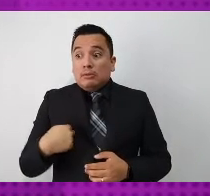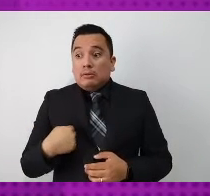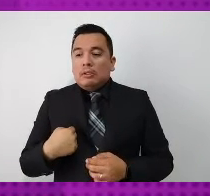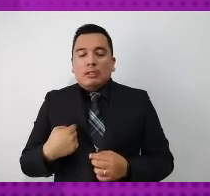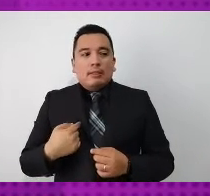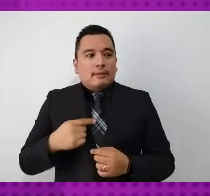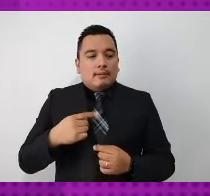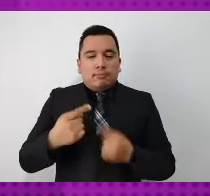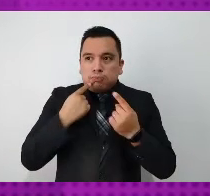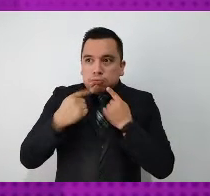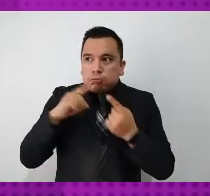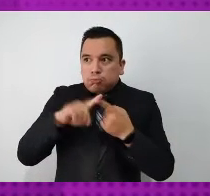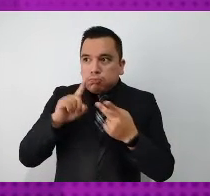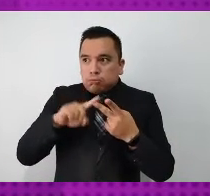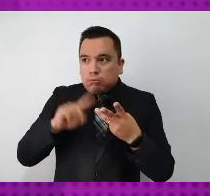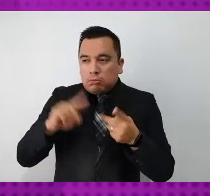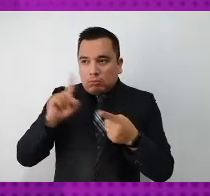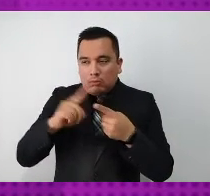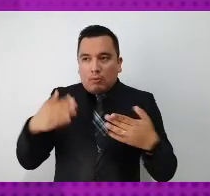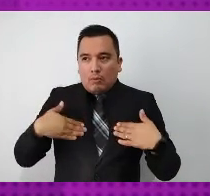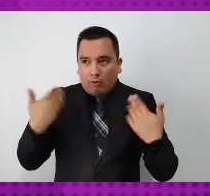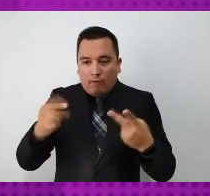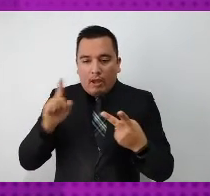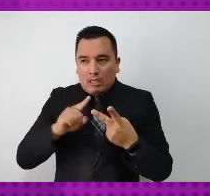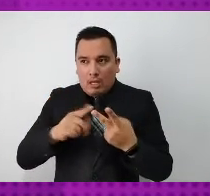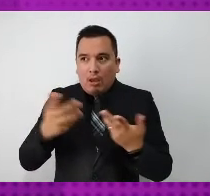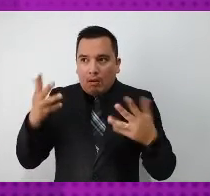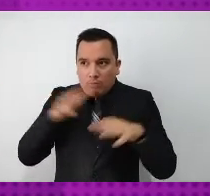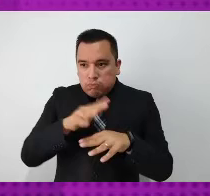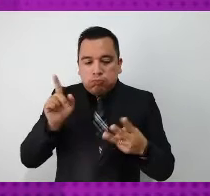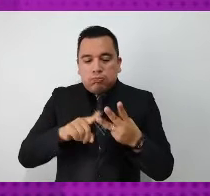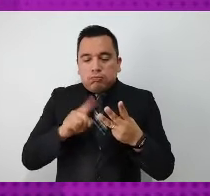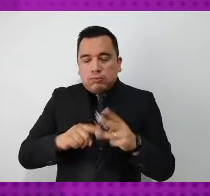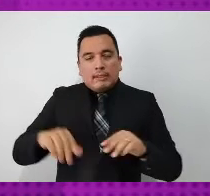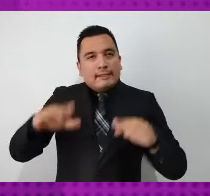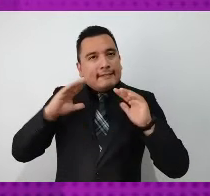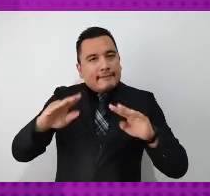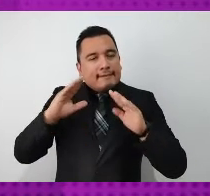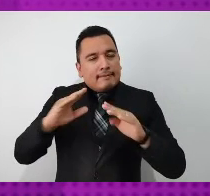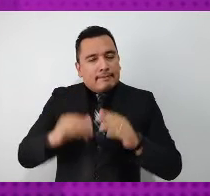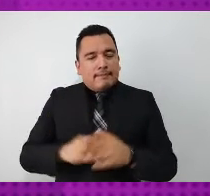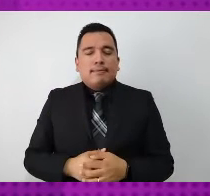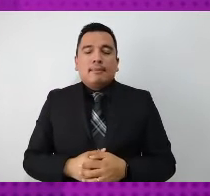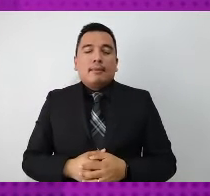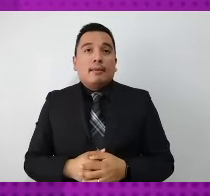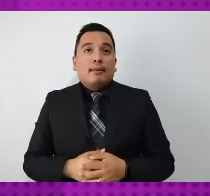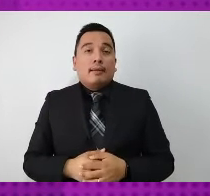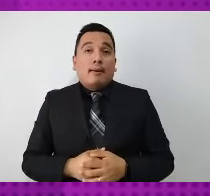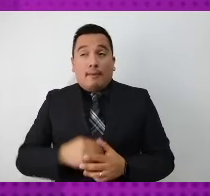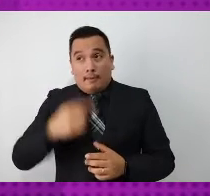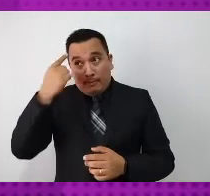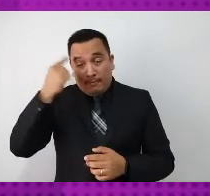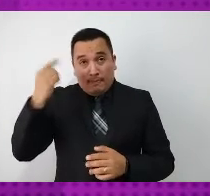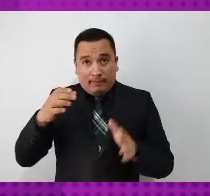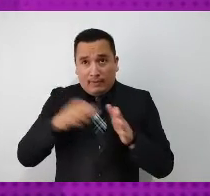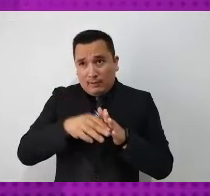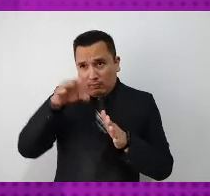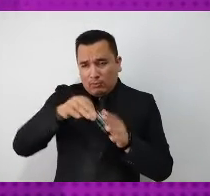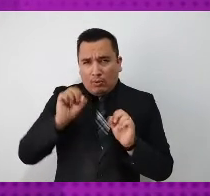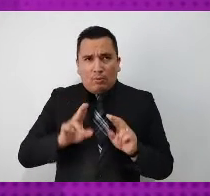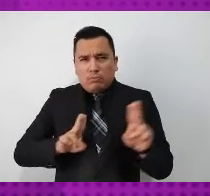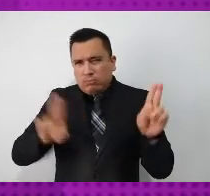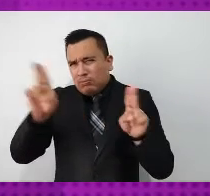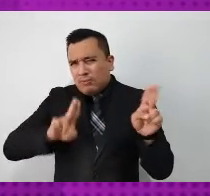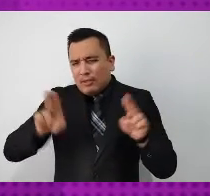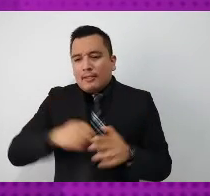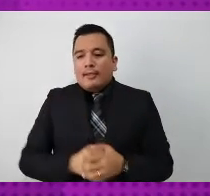eran la confianza la inclusión y la capacitación y conocimiento sobre los procesos electorales y la democracia fueron